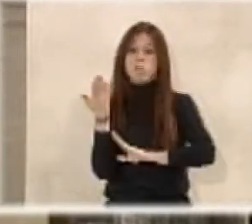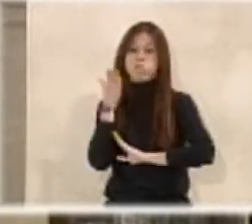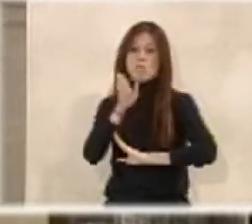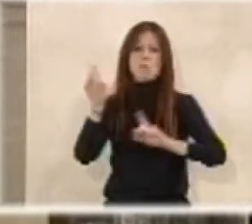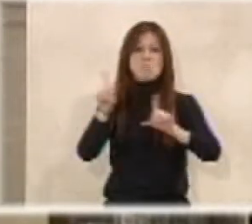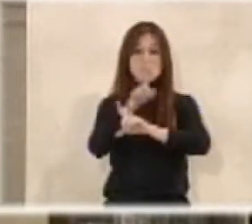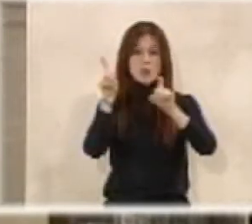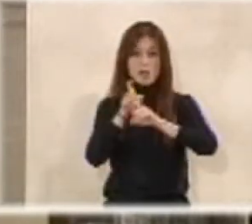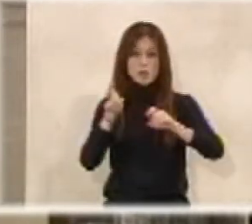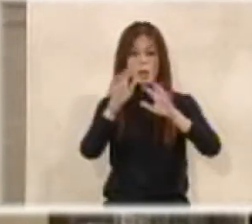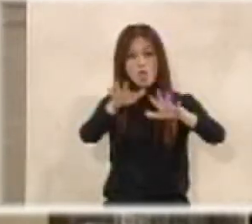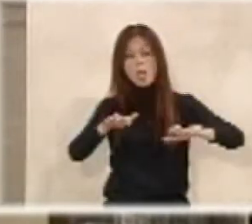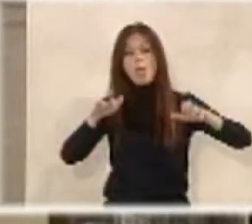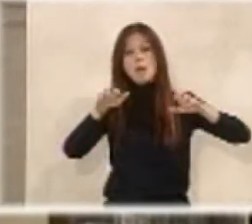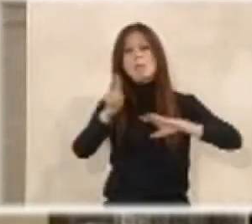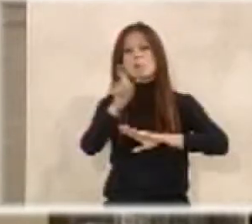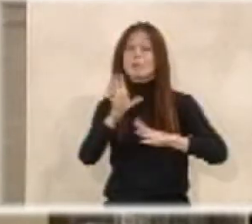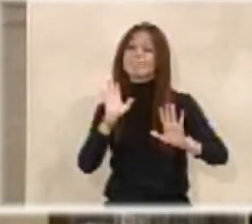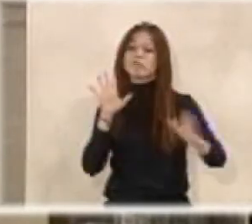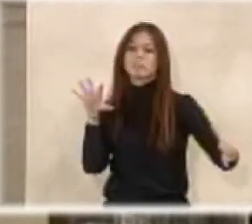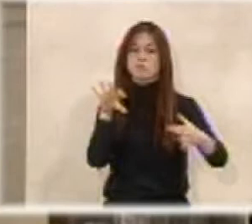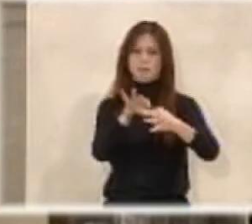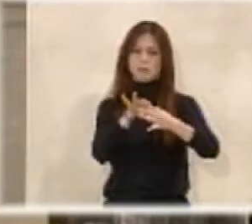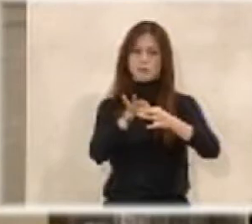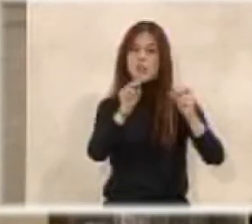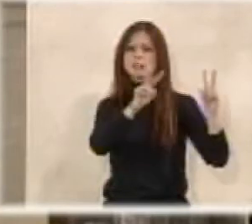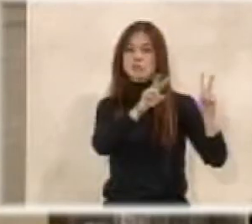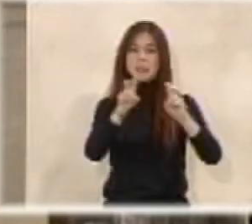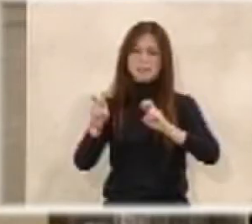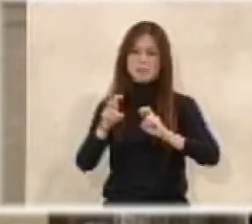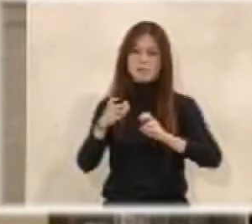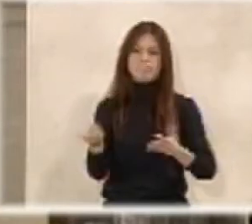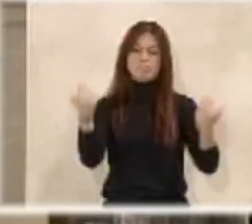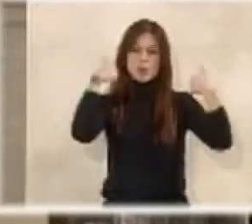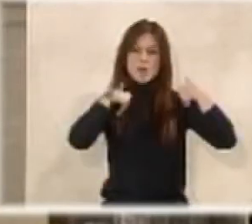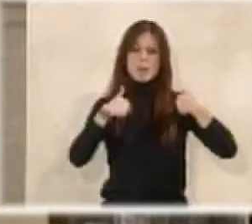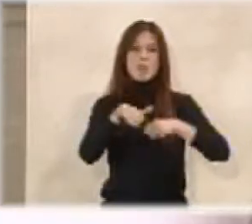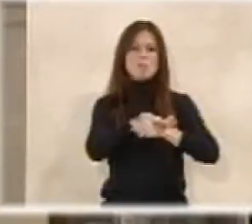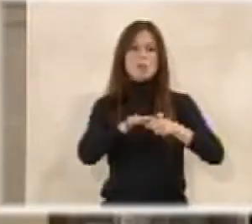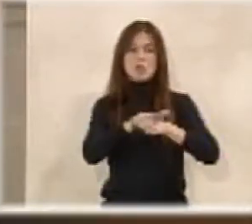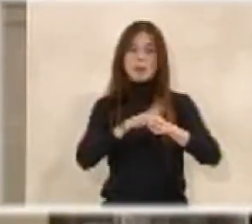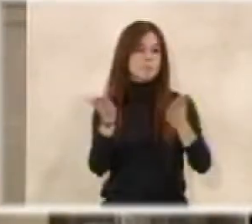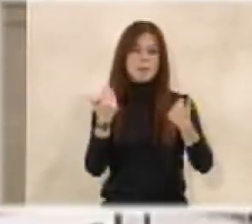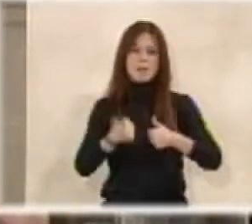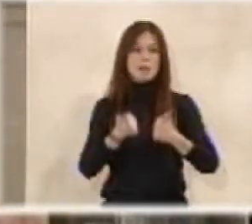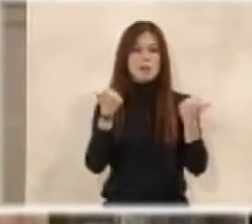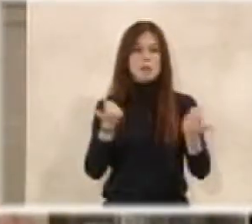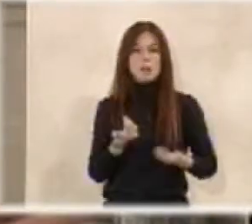se pueden presentar preguntas por el público asistente en relación con los temas de competencia municipal. No hay ninguna duda.